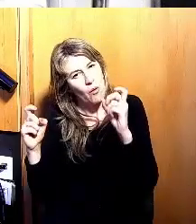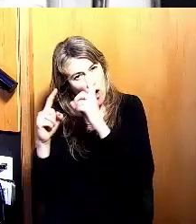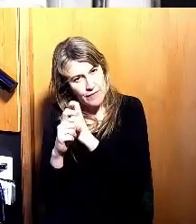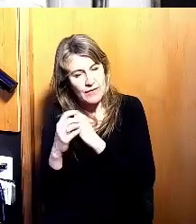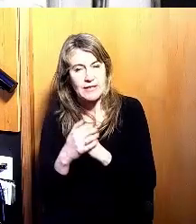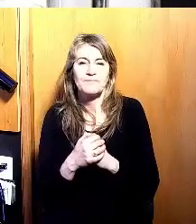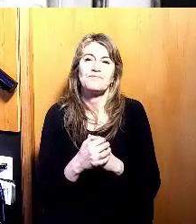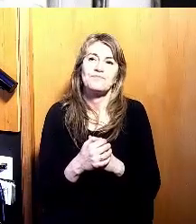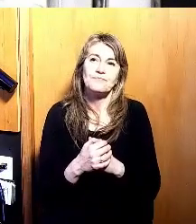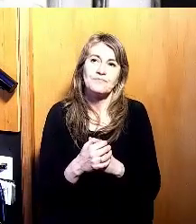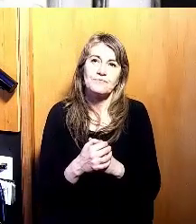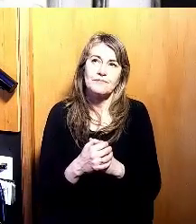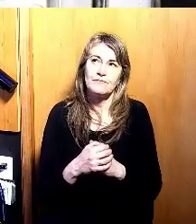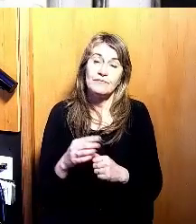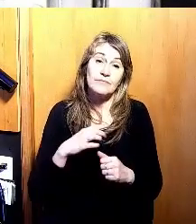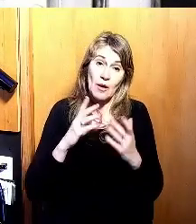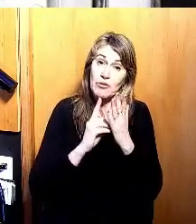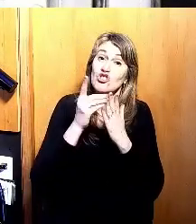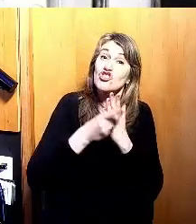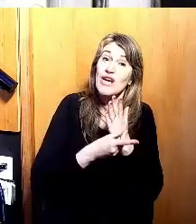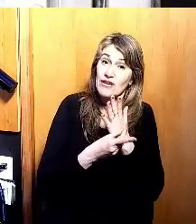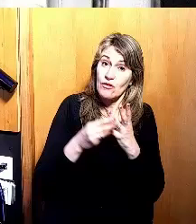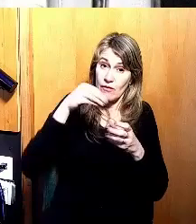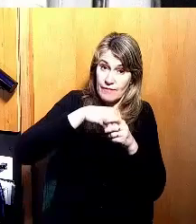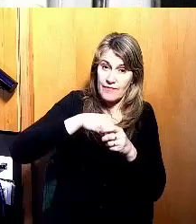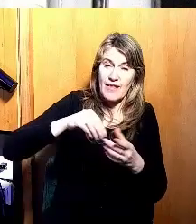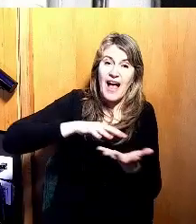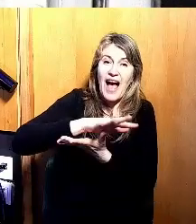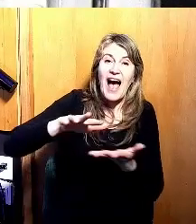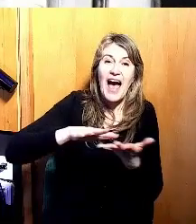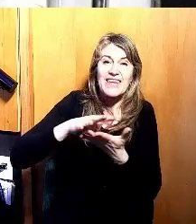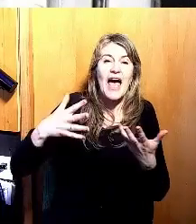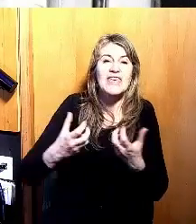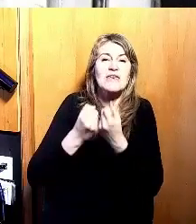directamente a qué proyectos están dentro del área de impacto de generación de conocimiento.